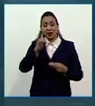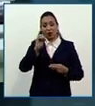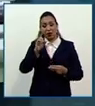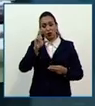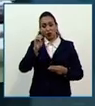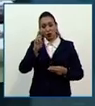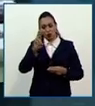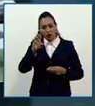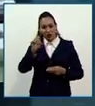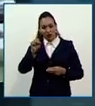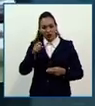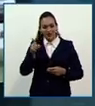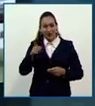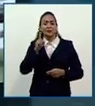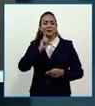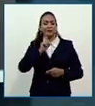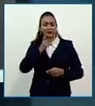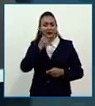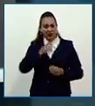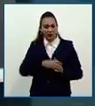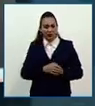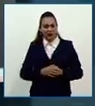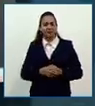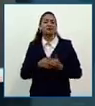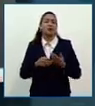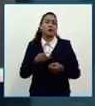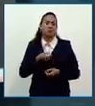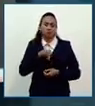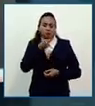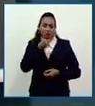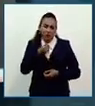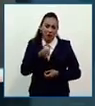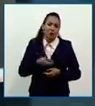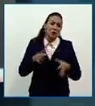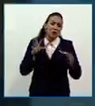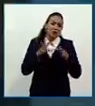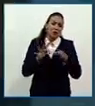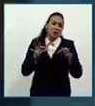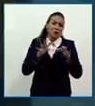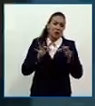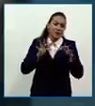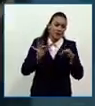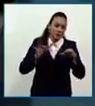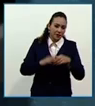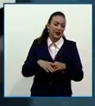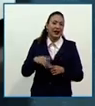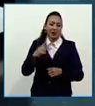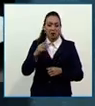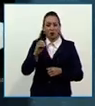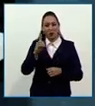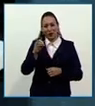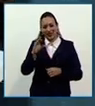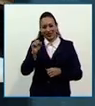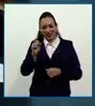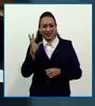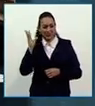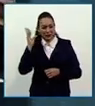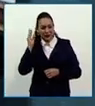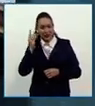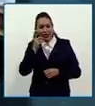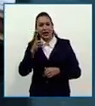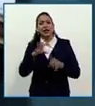Higareda Díez de Sollano, del 12º Tribunal Colegiado en Materia Civil del Primer Circuito, explica cómo ha